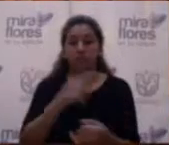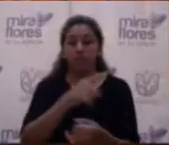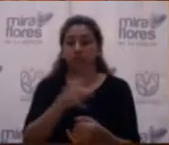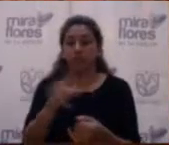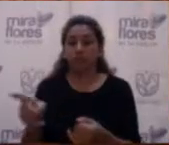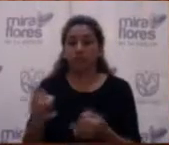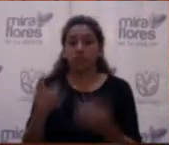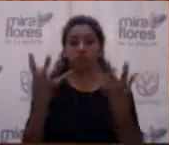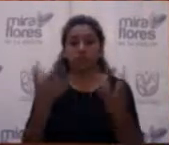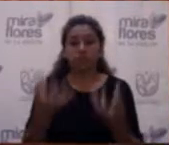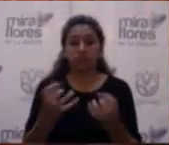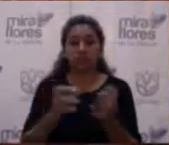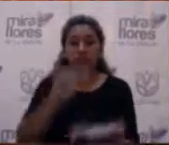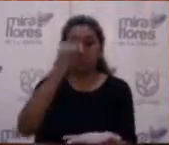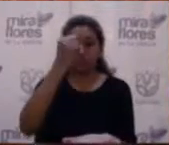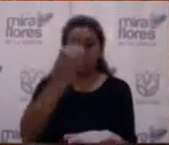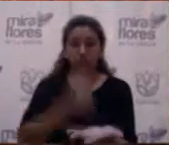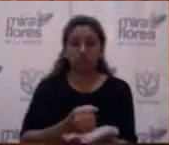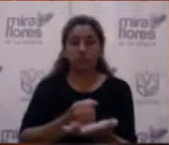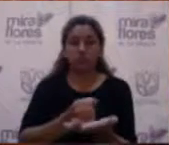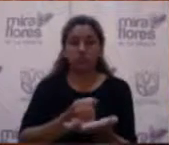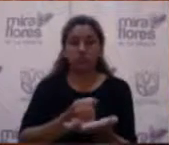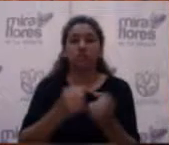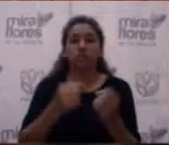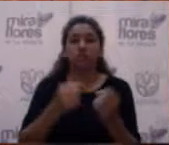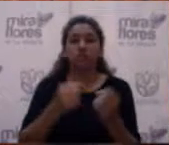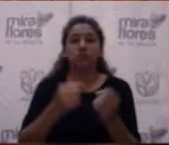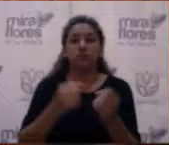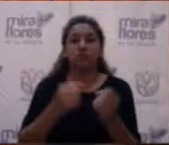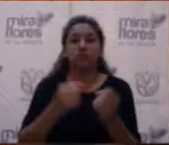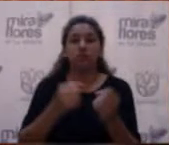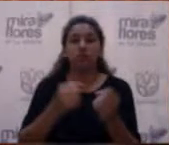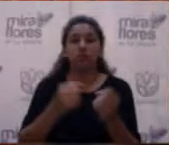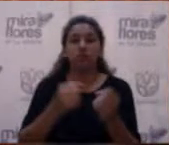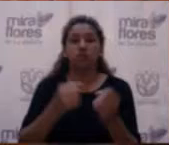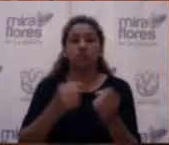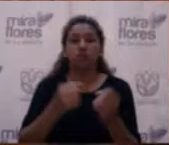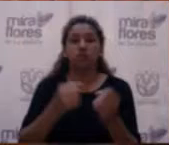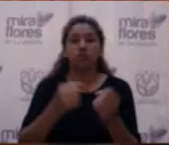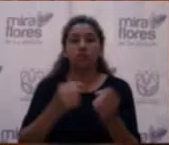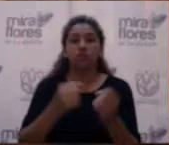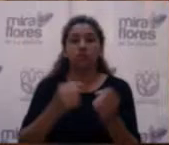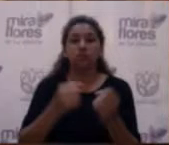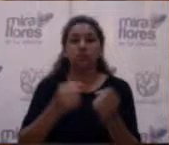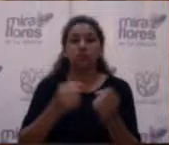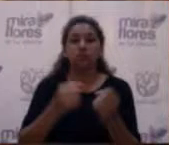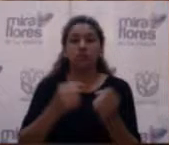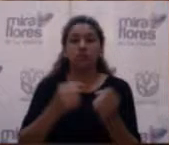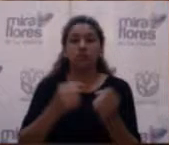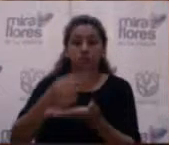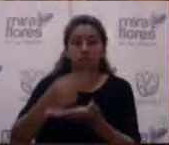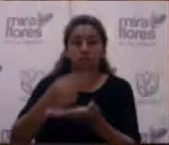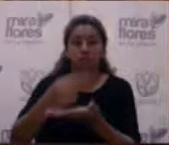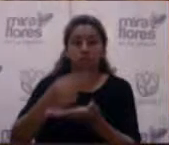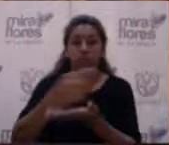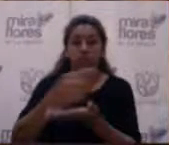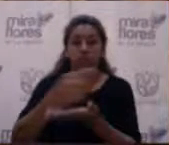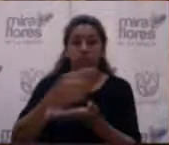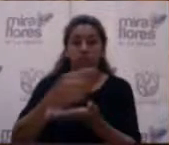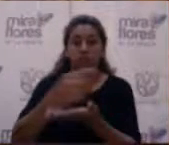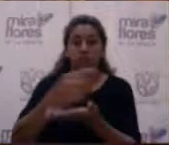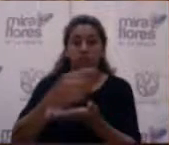mismos su aprobación para que esto sea parte del orden del día. Los consejos a favor de